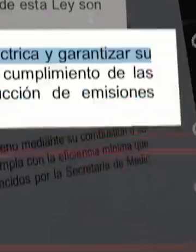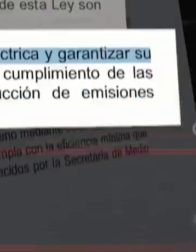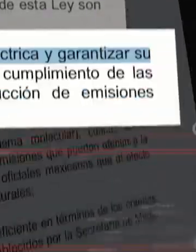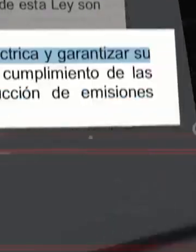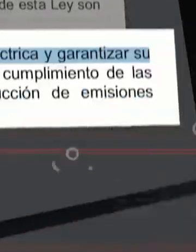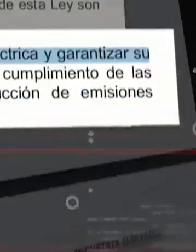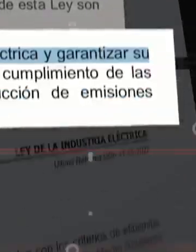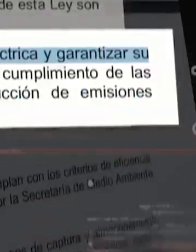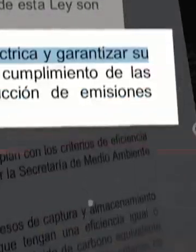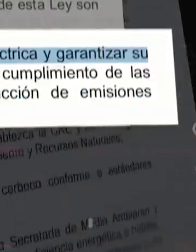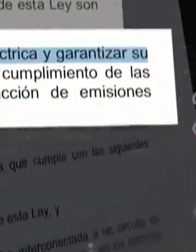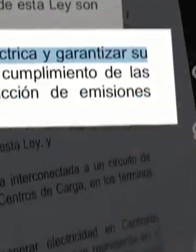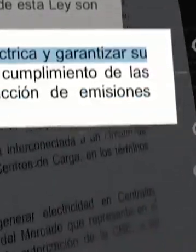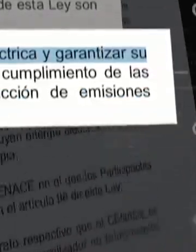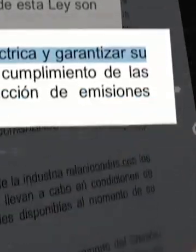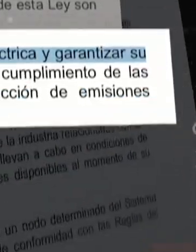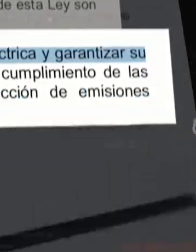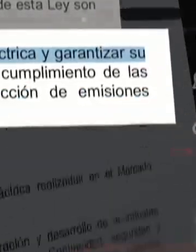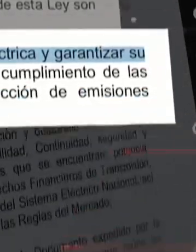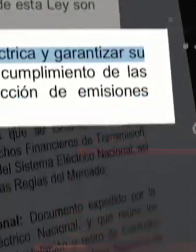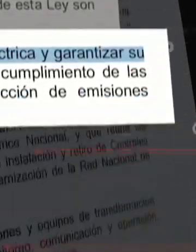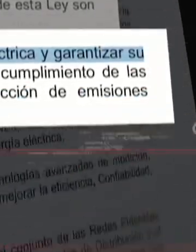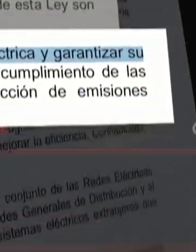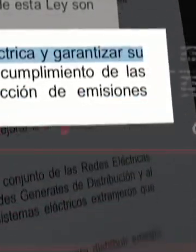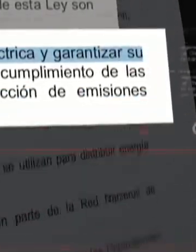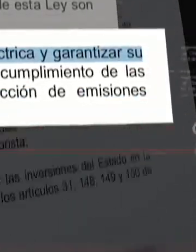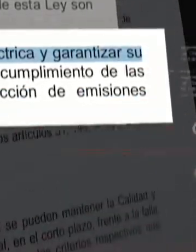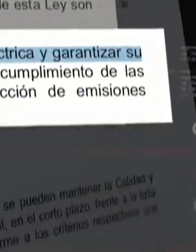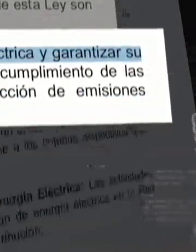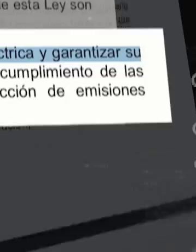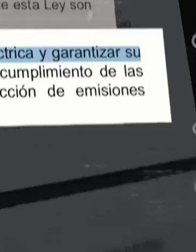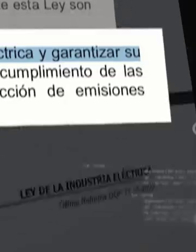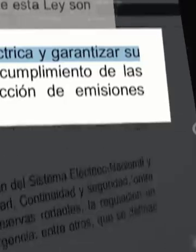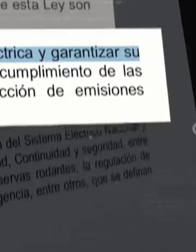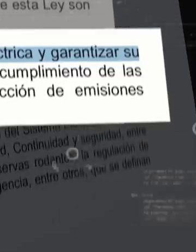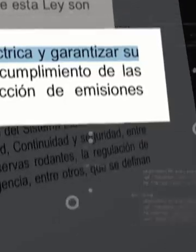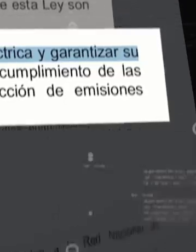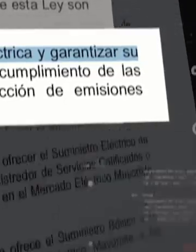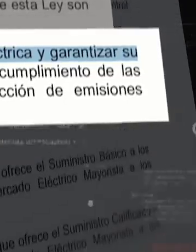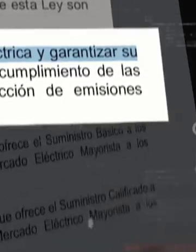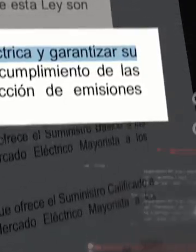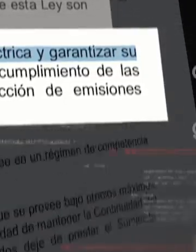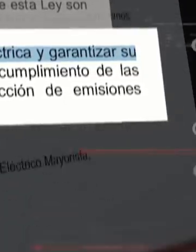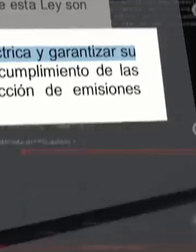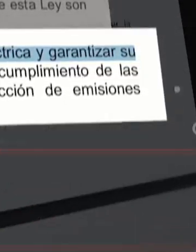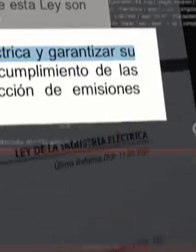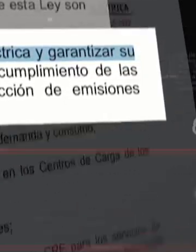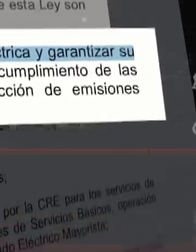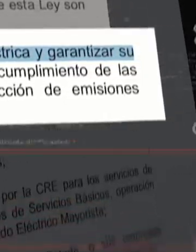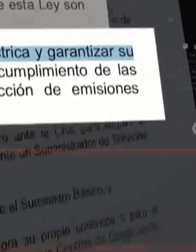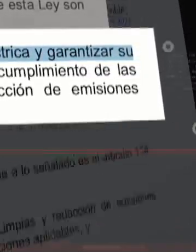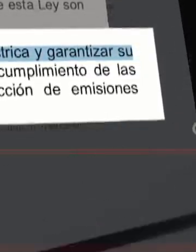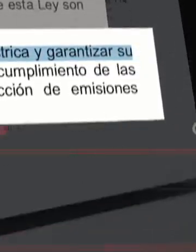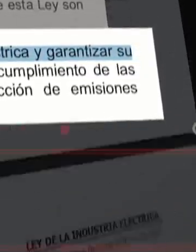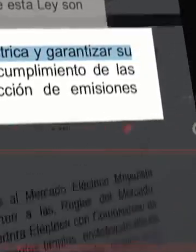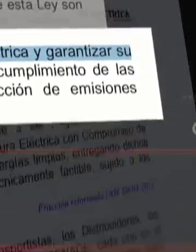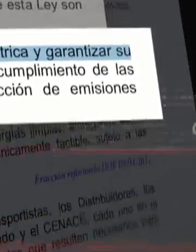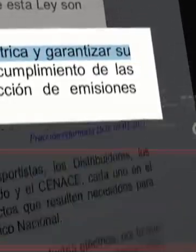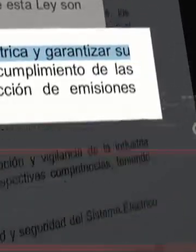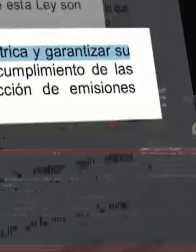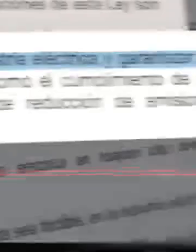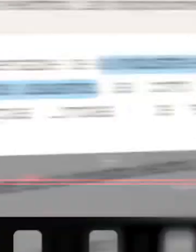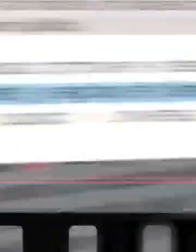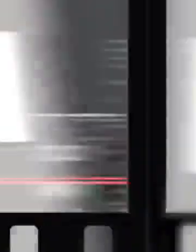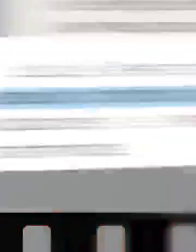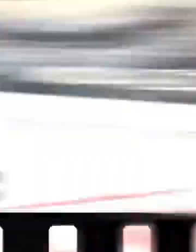que buscaba garantizar el derecho de los usuarios a energía eléctrica eficiente y segura, resultaron un obstáculo para